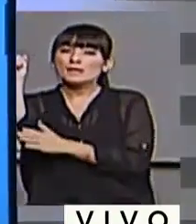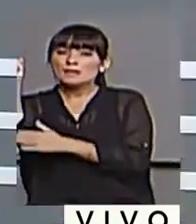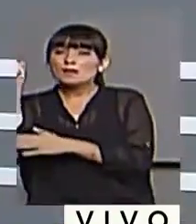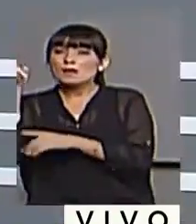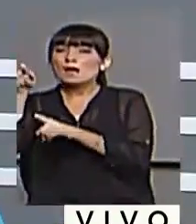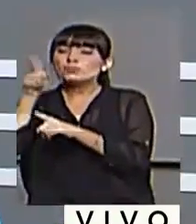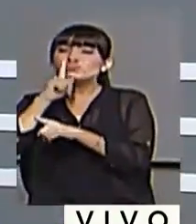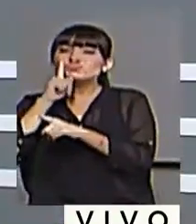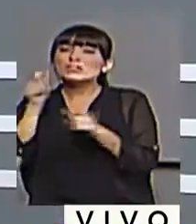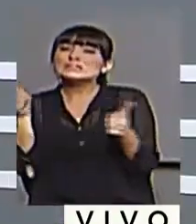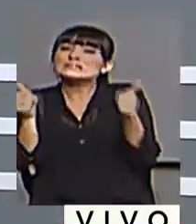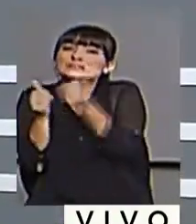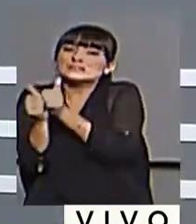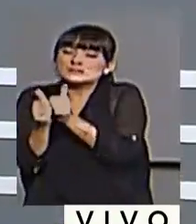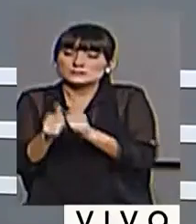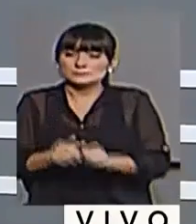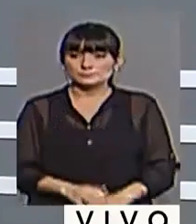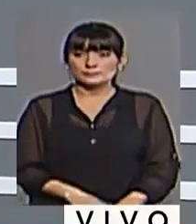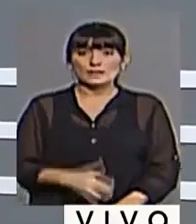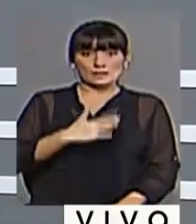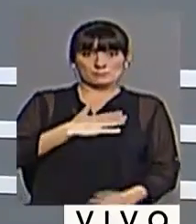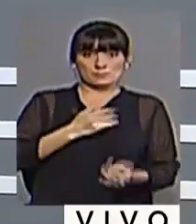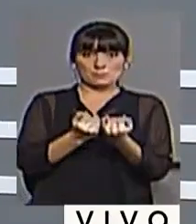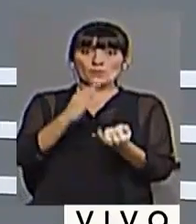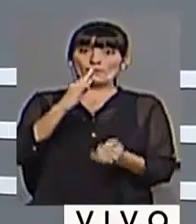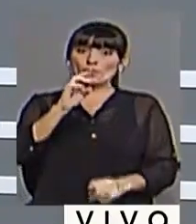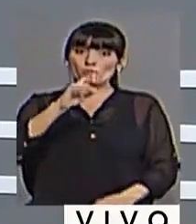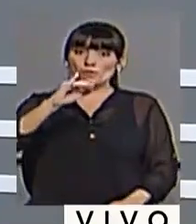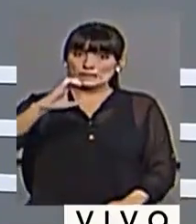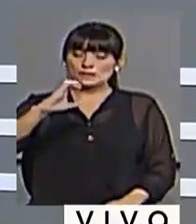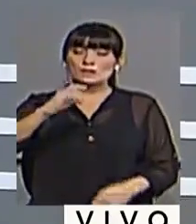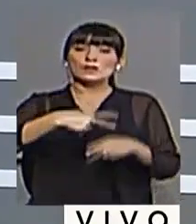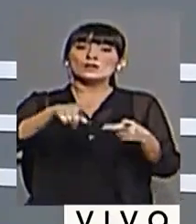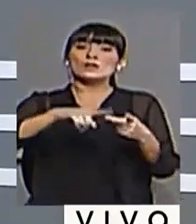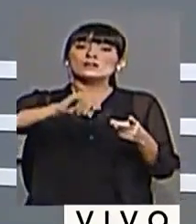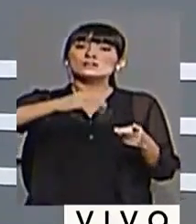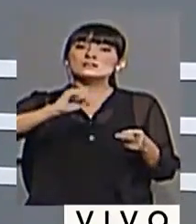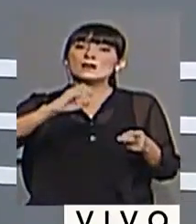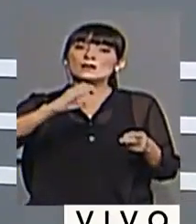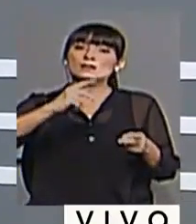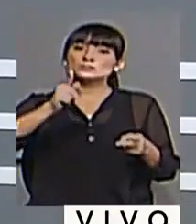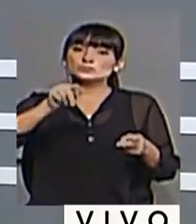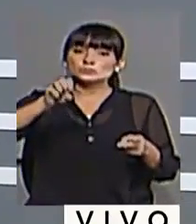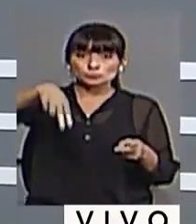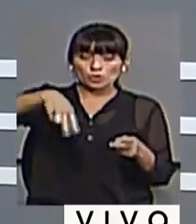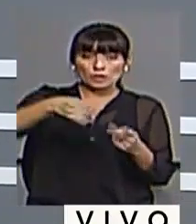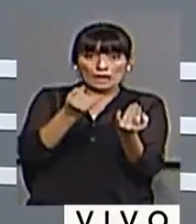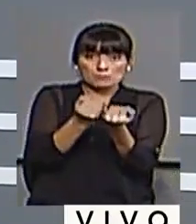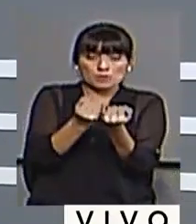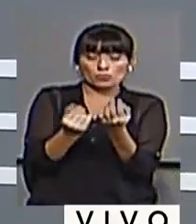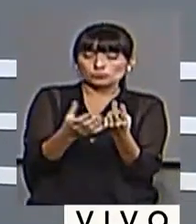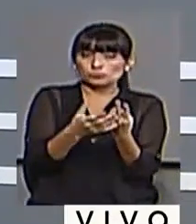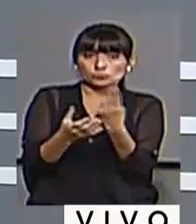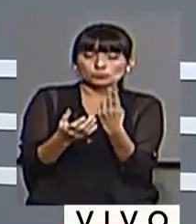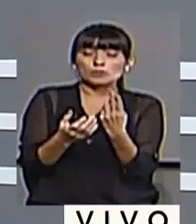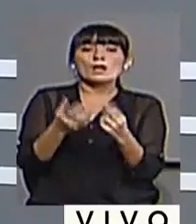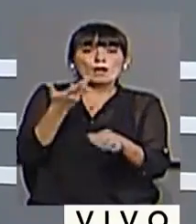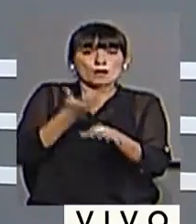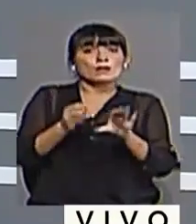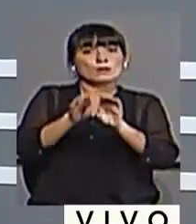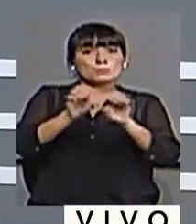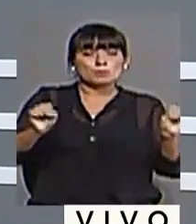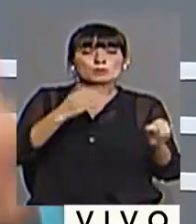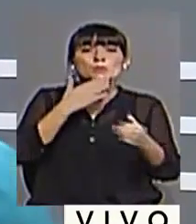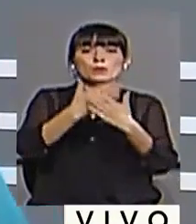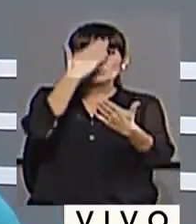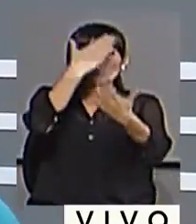usted? Mi amigo Gabriel Boric y Giorgio Jackson y todos los que estamos en la vida política tenemos coincidencias cuando ponemos